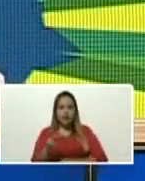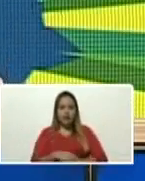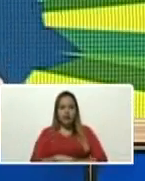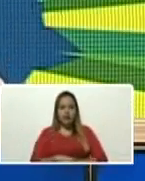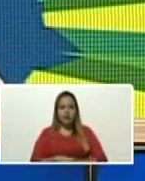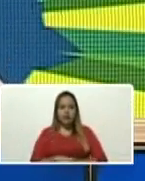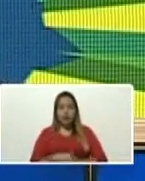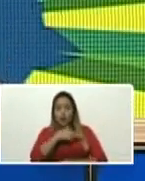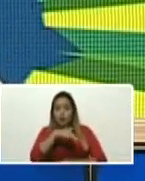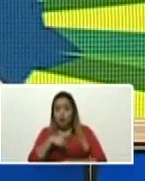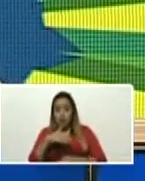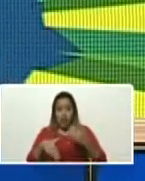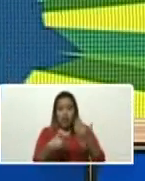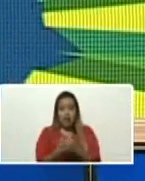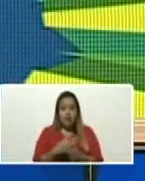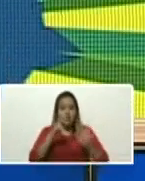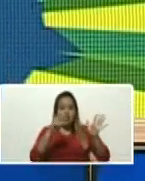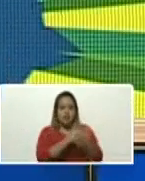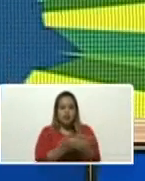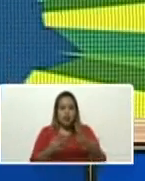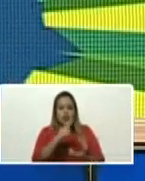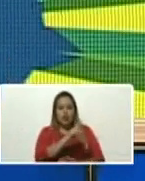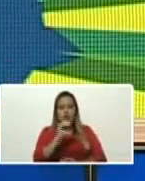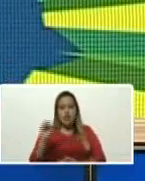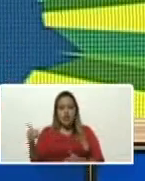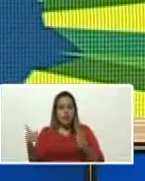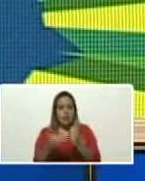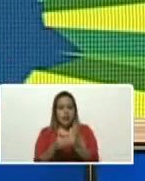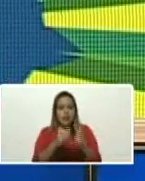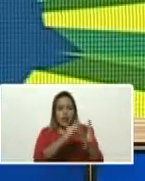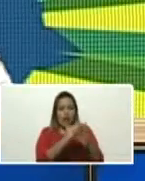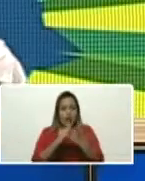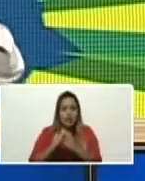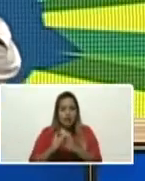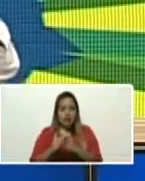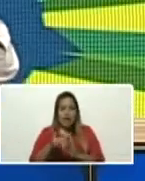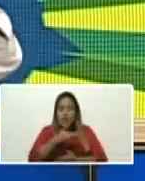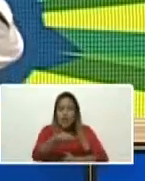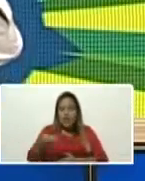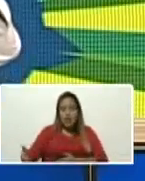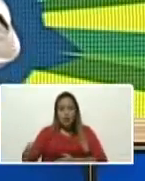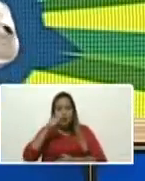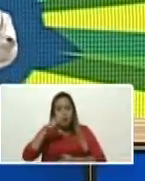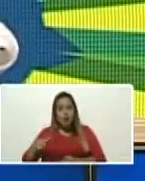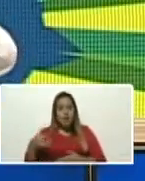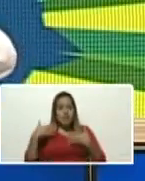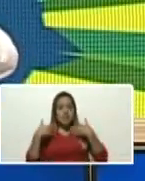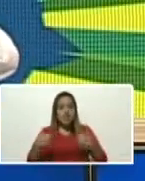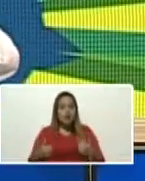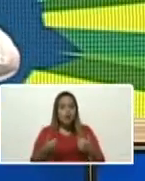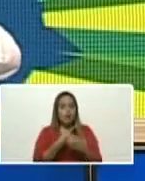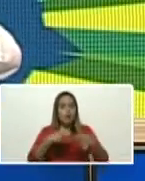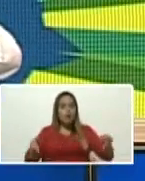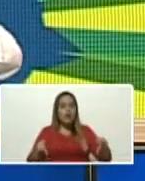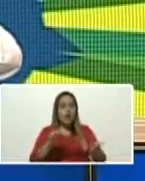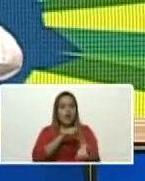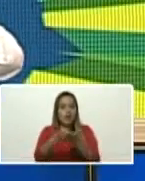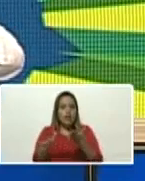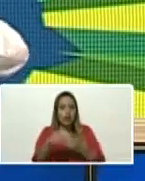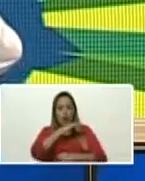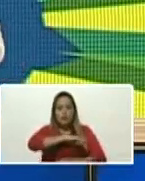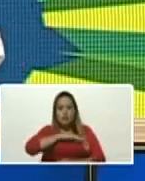a 7.200.000 hogares. Le garantizamos a nuestro pueblo la salud pública gratuita con la